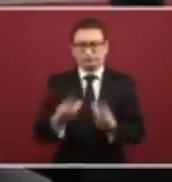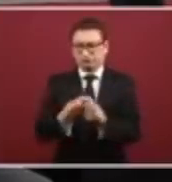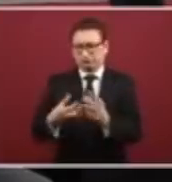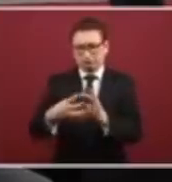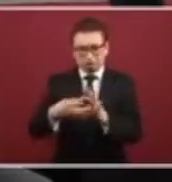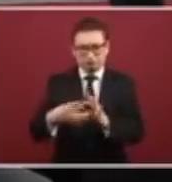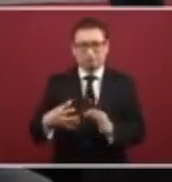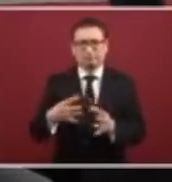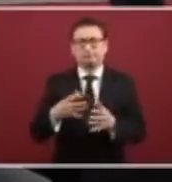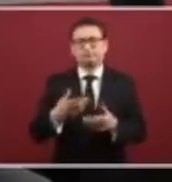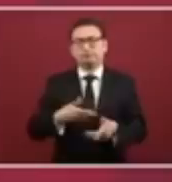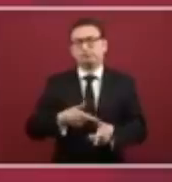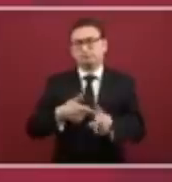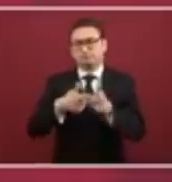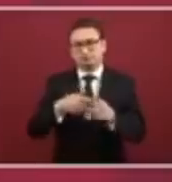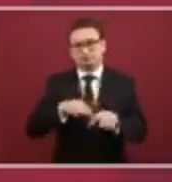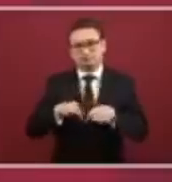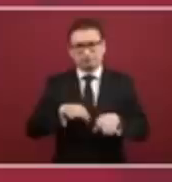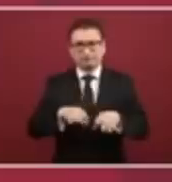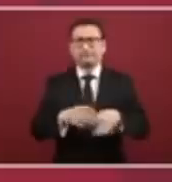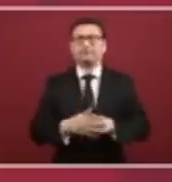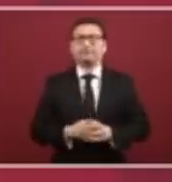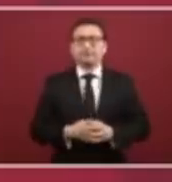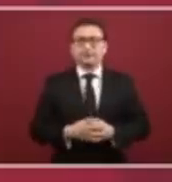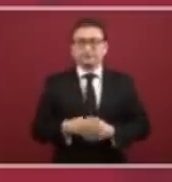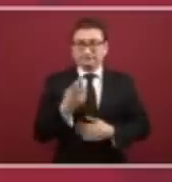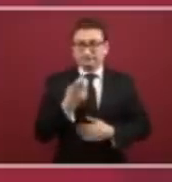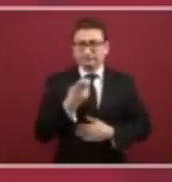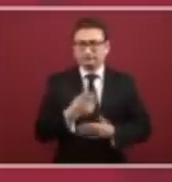Esto nos va a ayudar